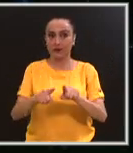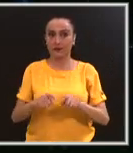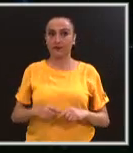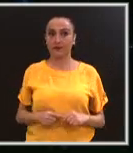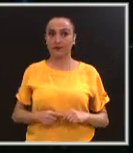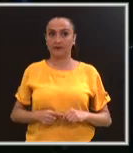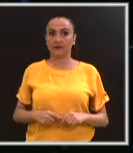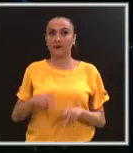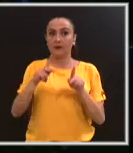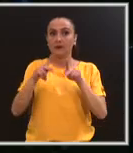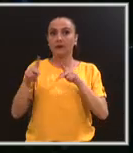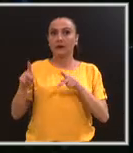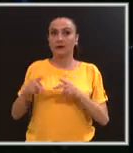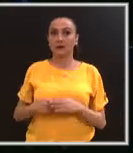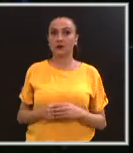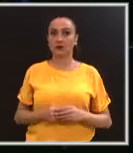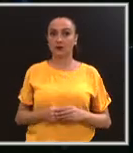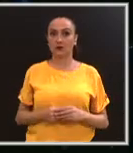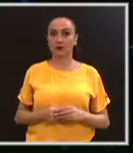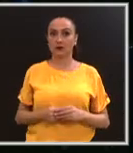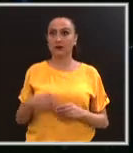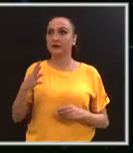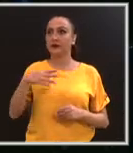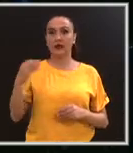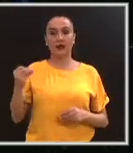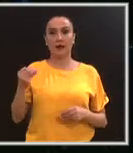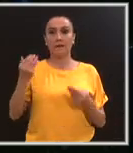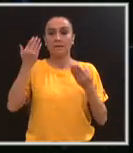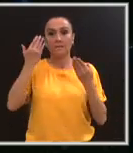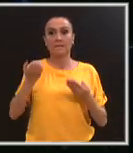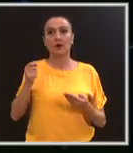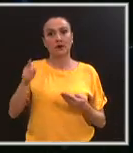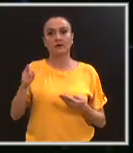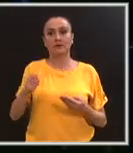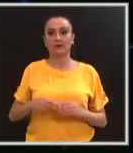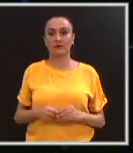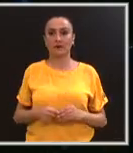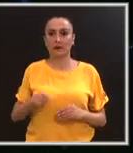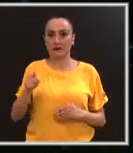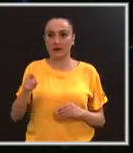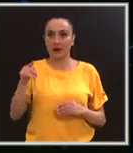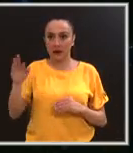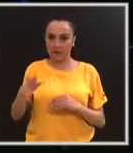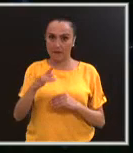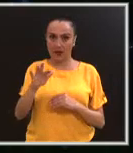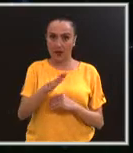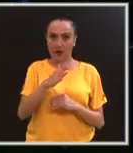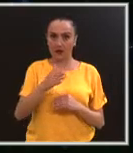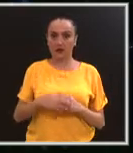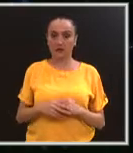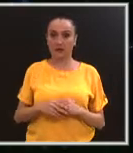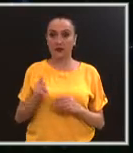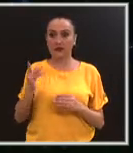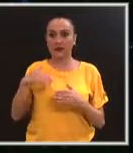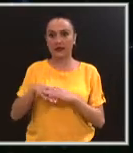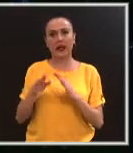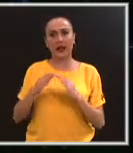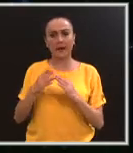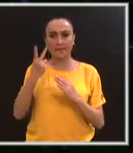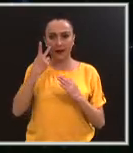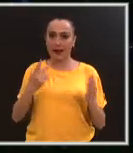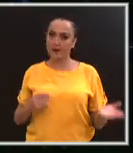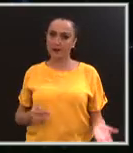que estas personas hayan sido evacuadas producto de este del mar que se que llegó hasta estos hogares veamos la